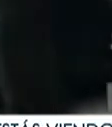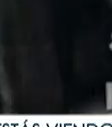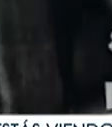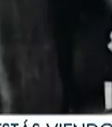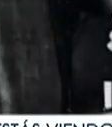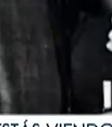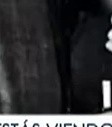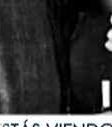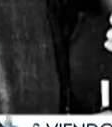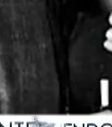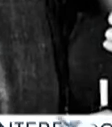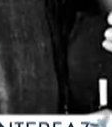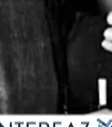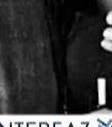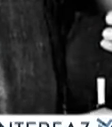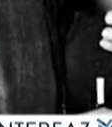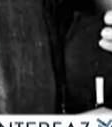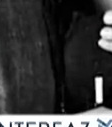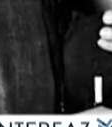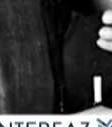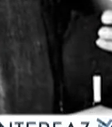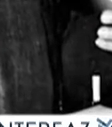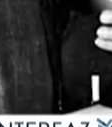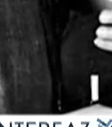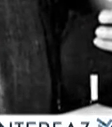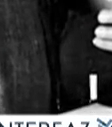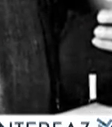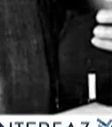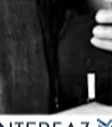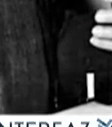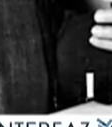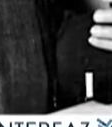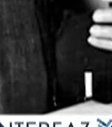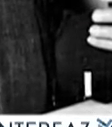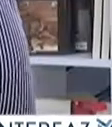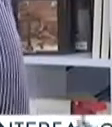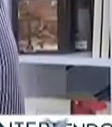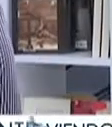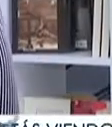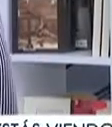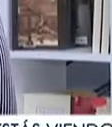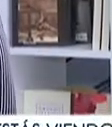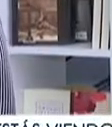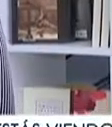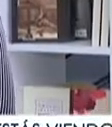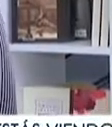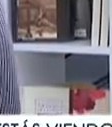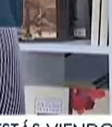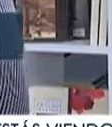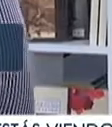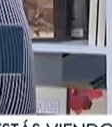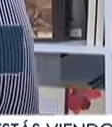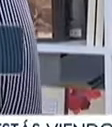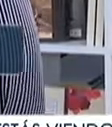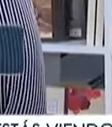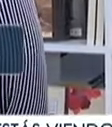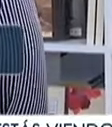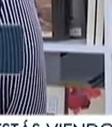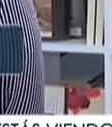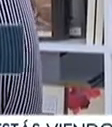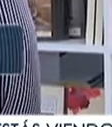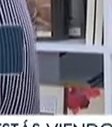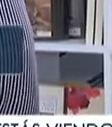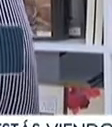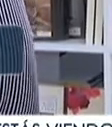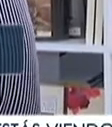obras como La Cartilla Moral, Memorias de Cocina y Bodega y El Plano Oblicuo. Sí, bueno, estamos festejando nosotros como